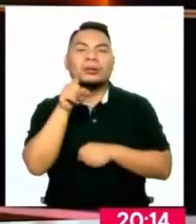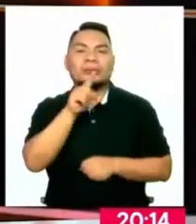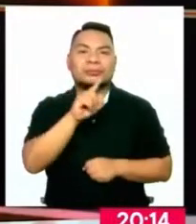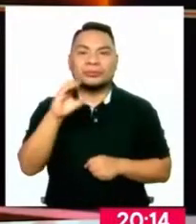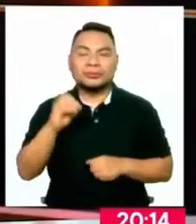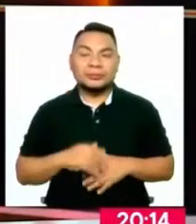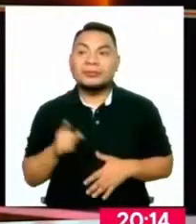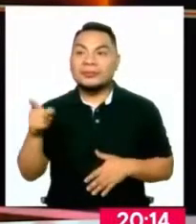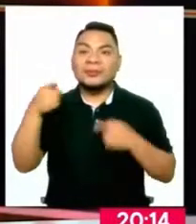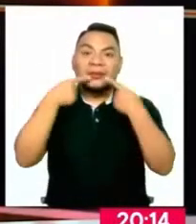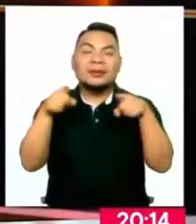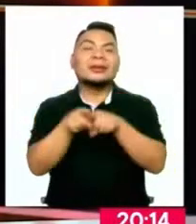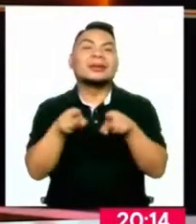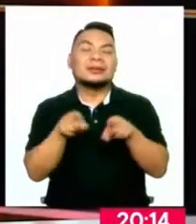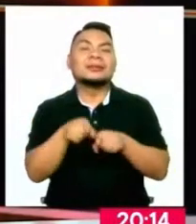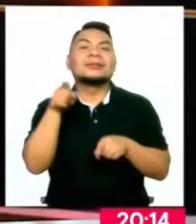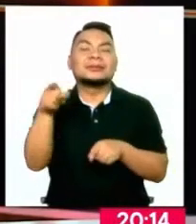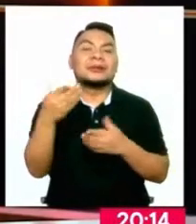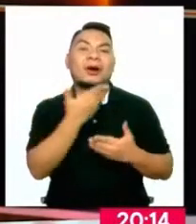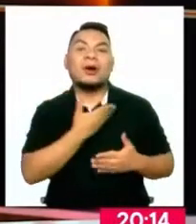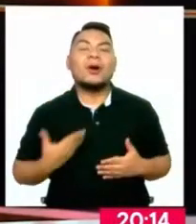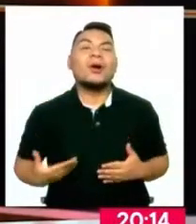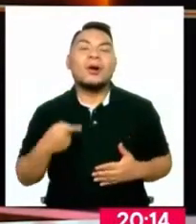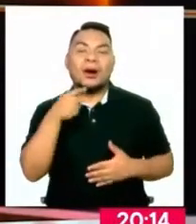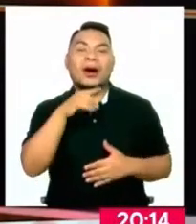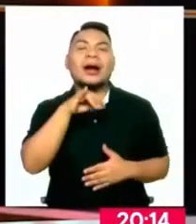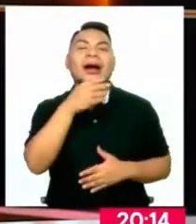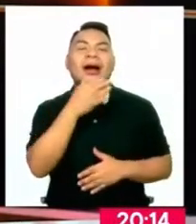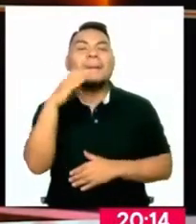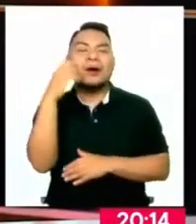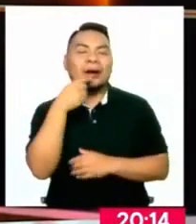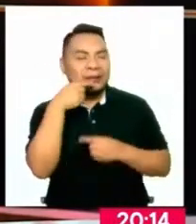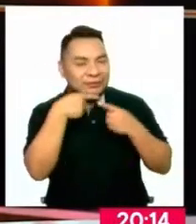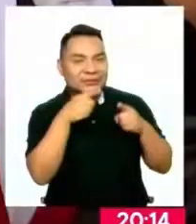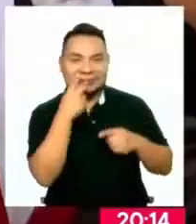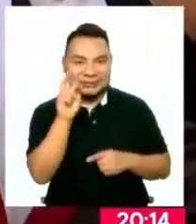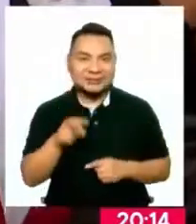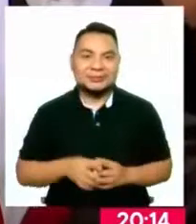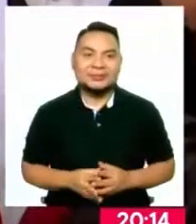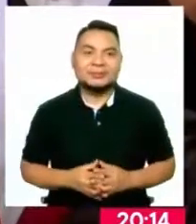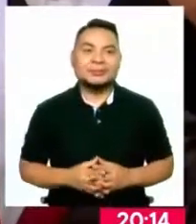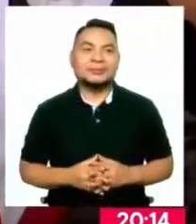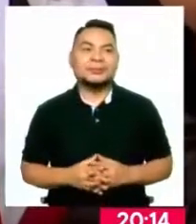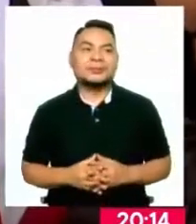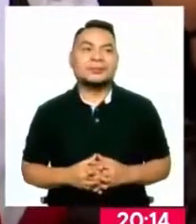1-0. También le envió un mensaje a su homólogo colombiano Iván Duque. Vamos a escucharlo.